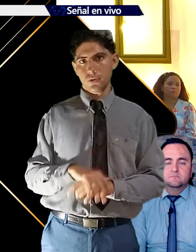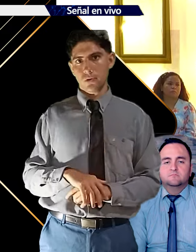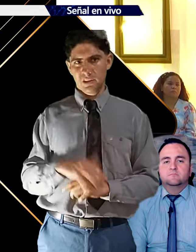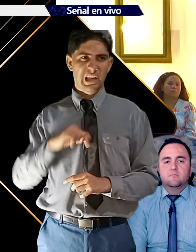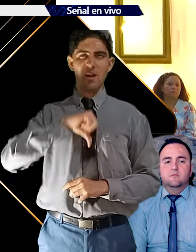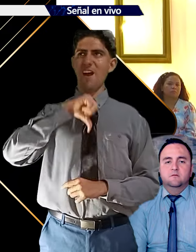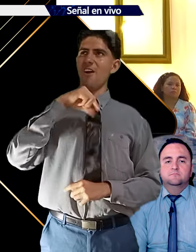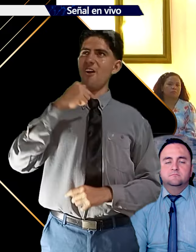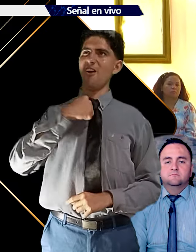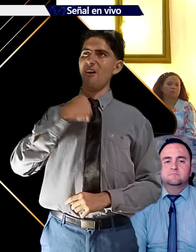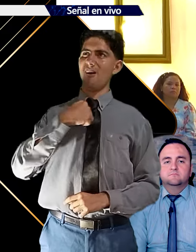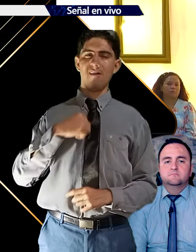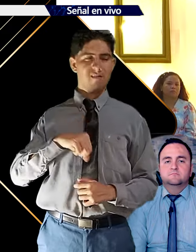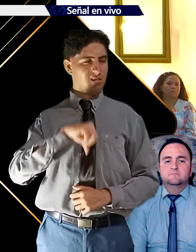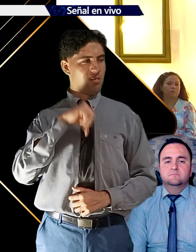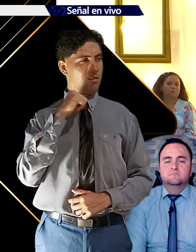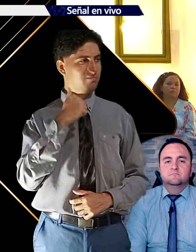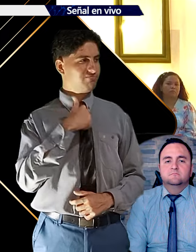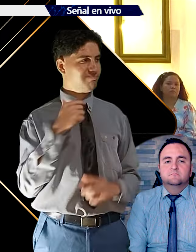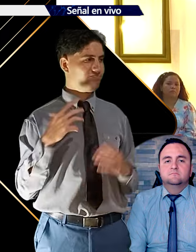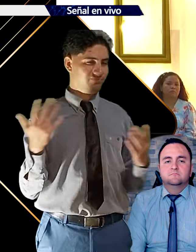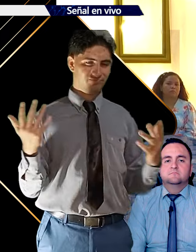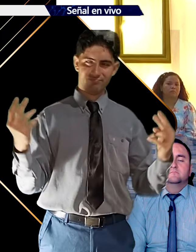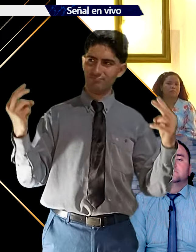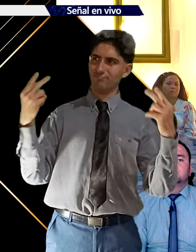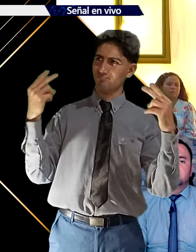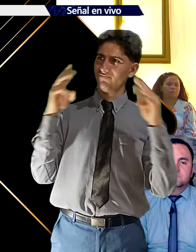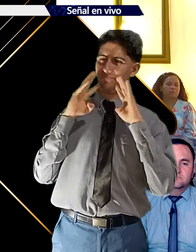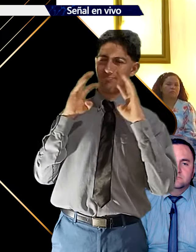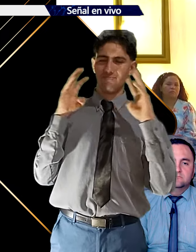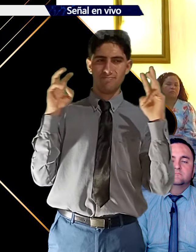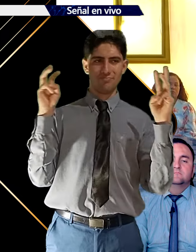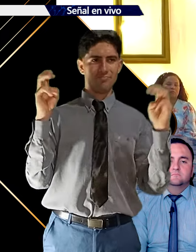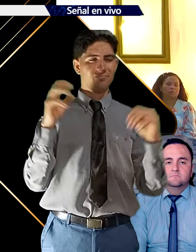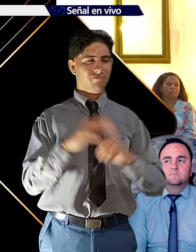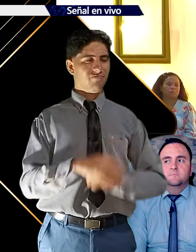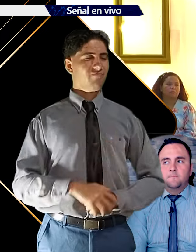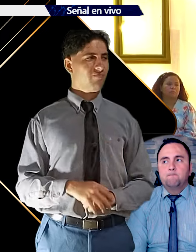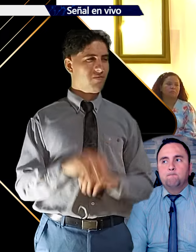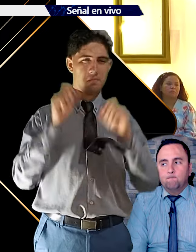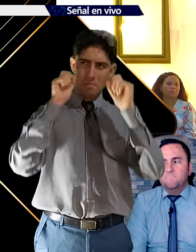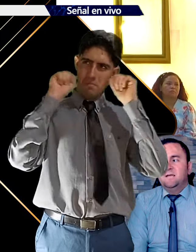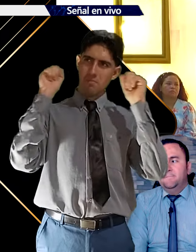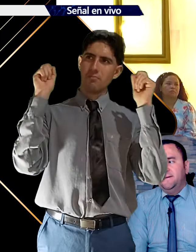vida tan terrible. Este hombre caía, se levantaba de una y caía en otra.